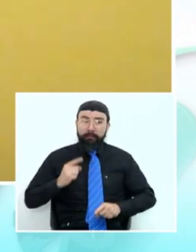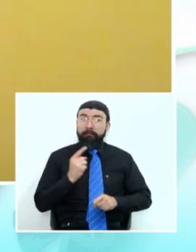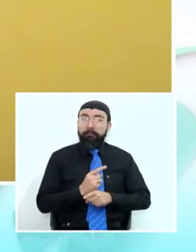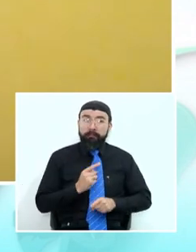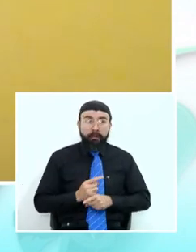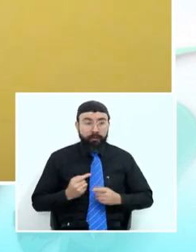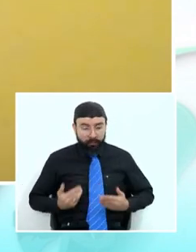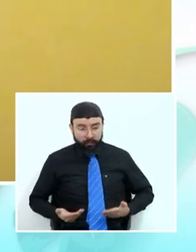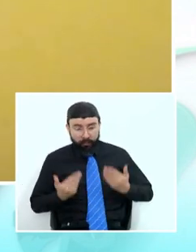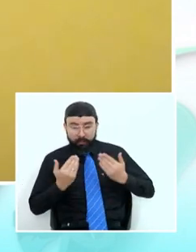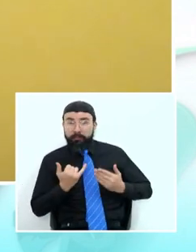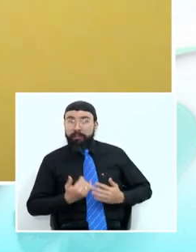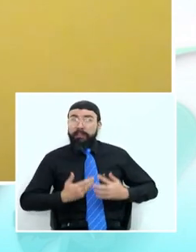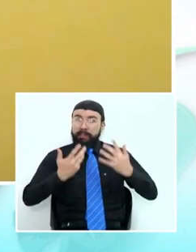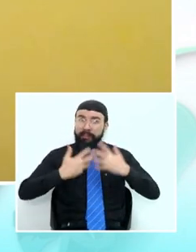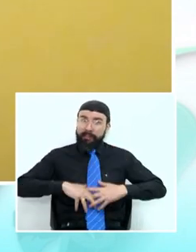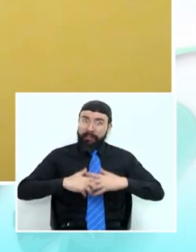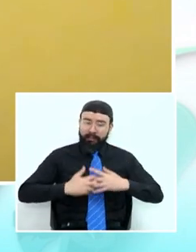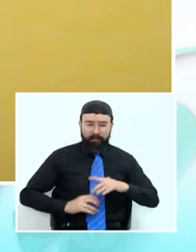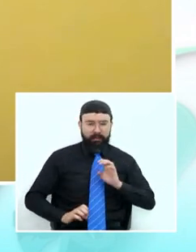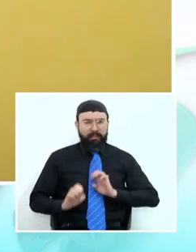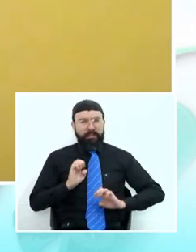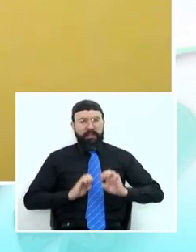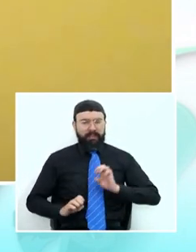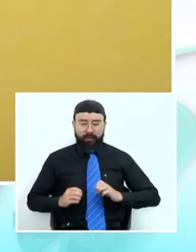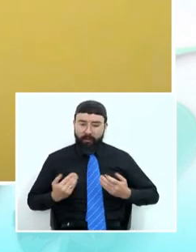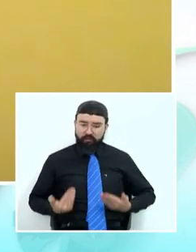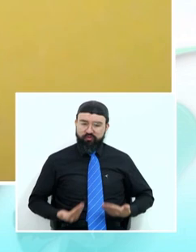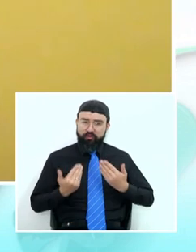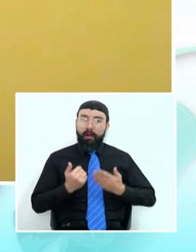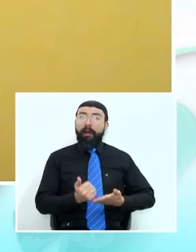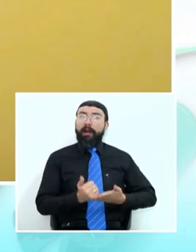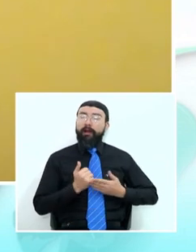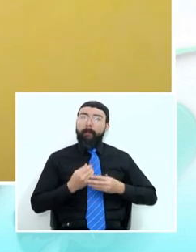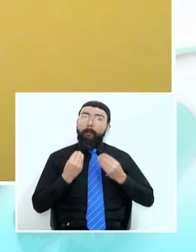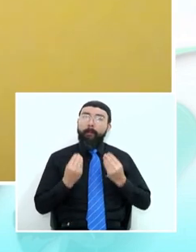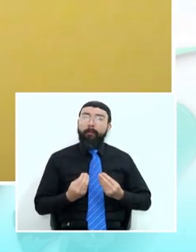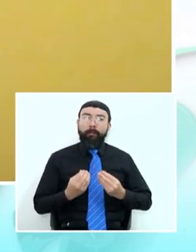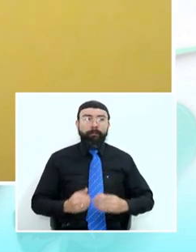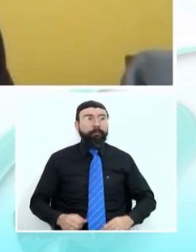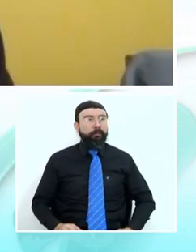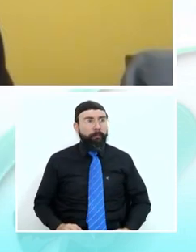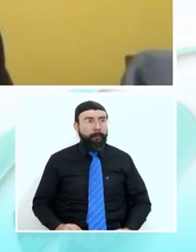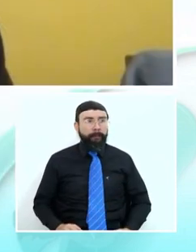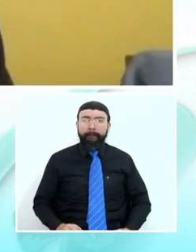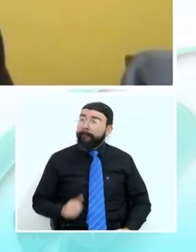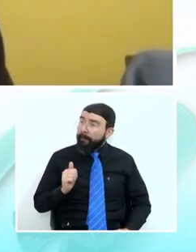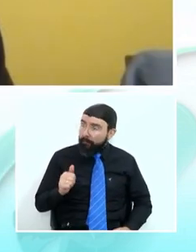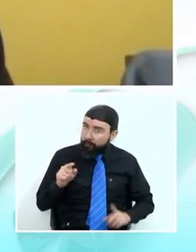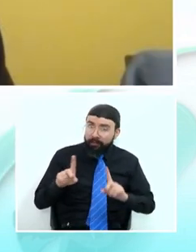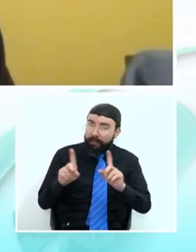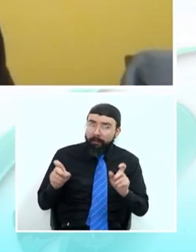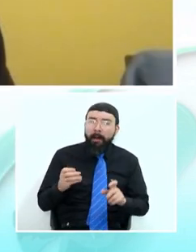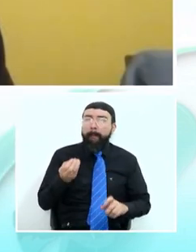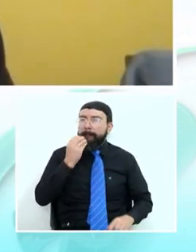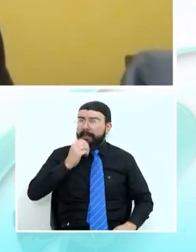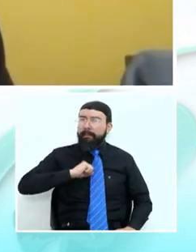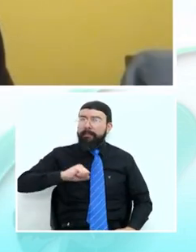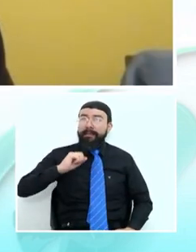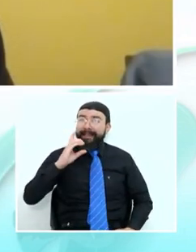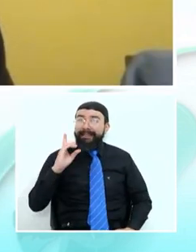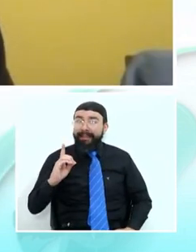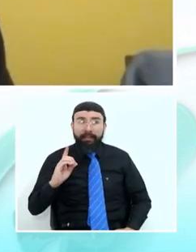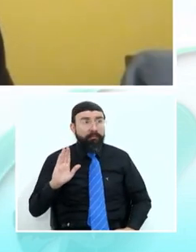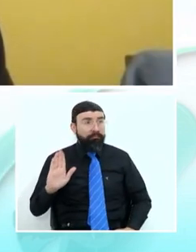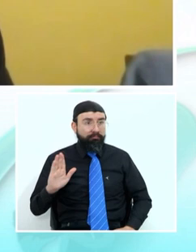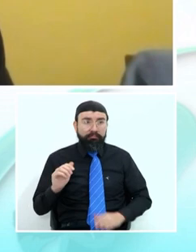del sistema inmunitario haga verdaderas maravillas. Usted tocó el tema de la vitamina D, me parece muy importante para